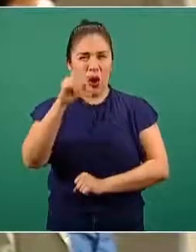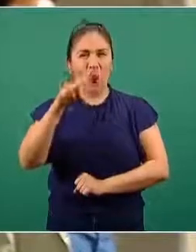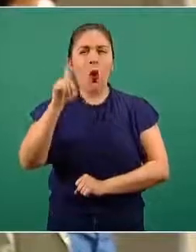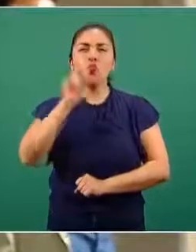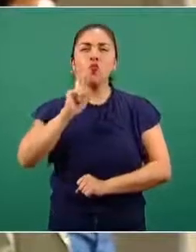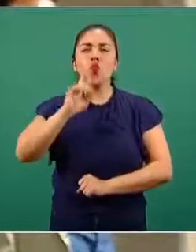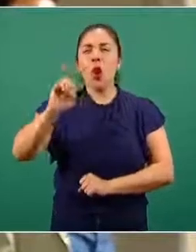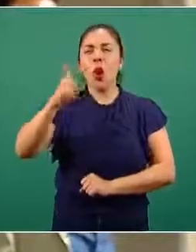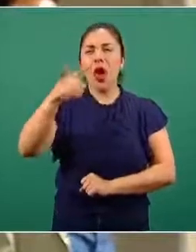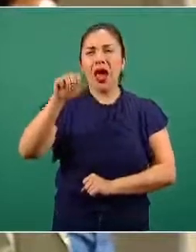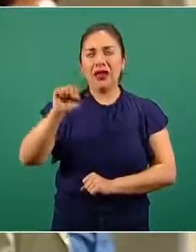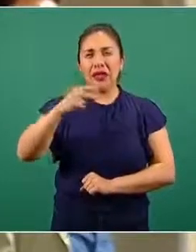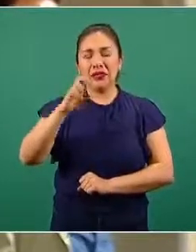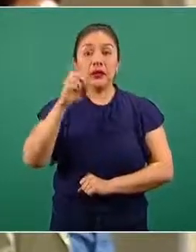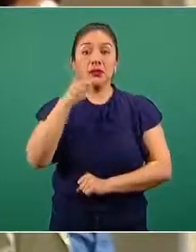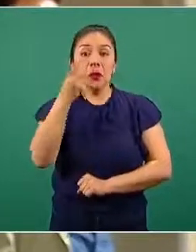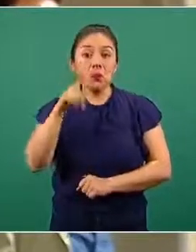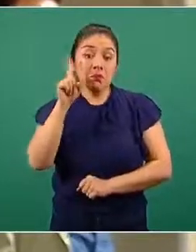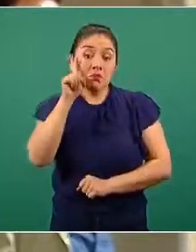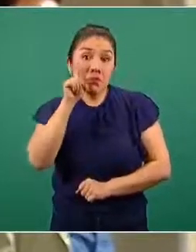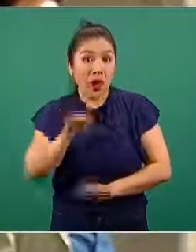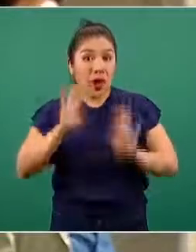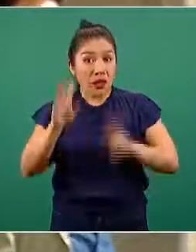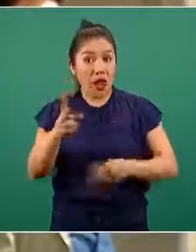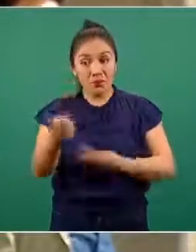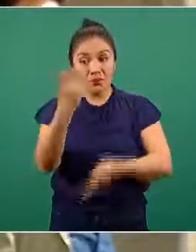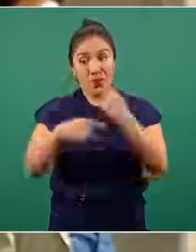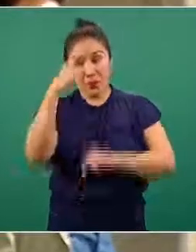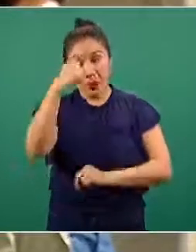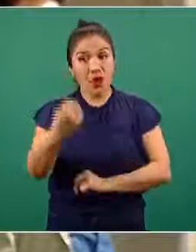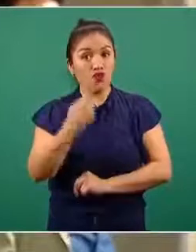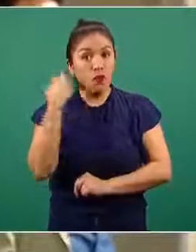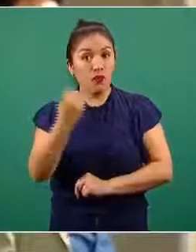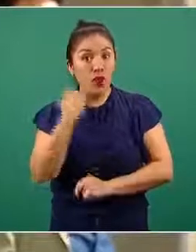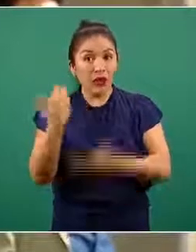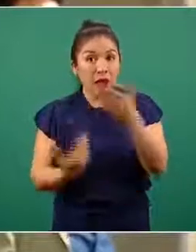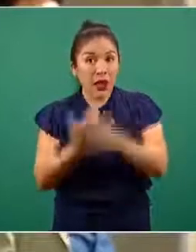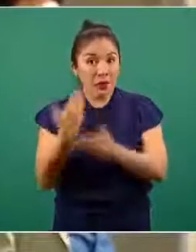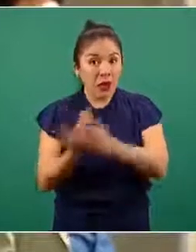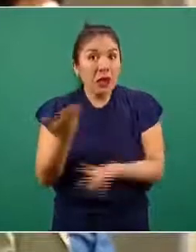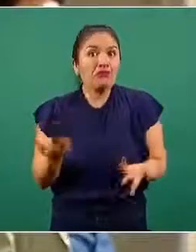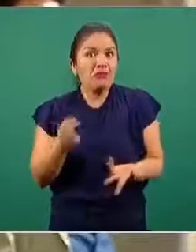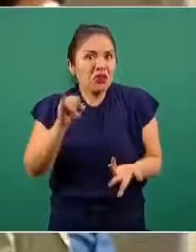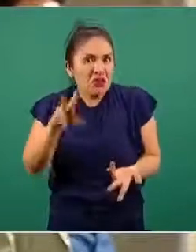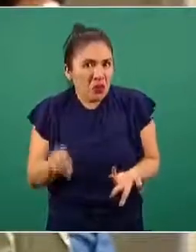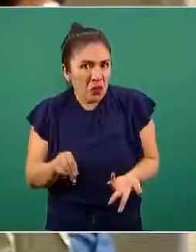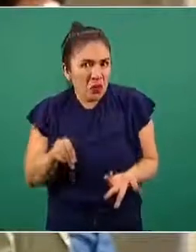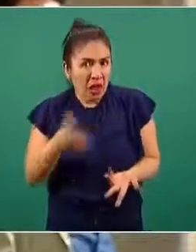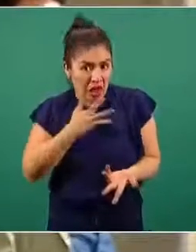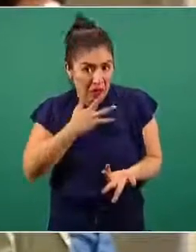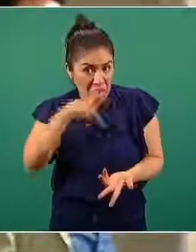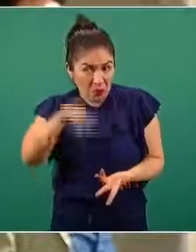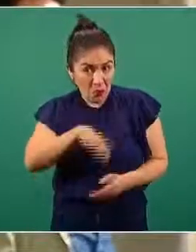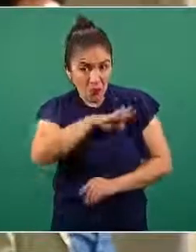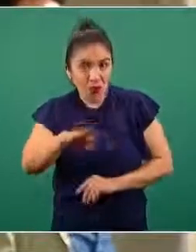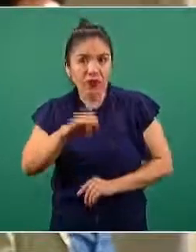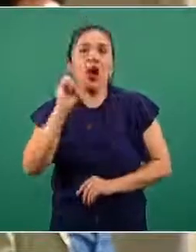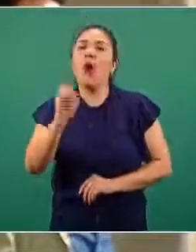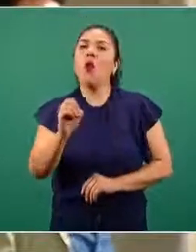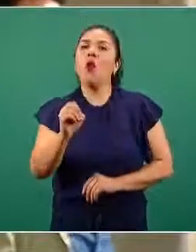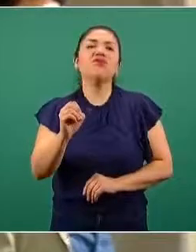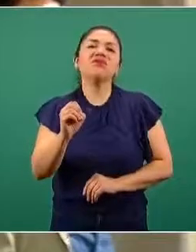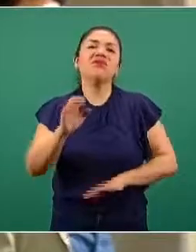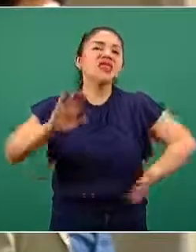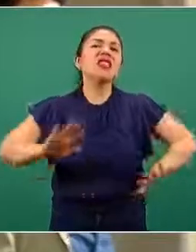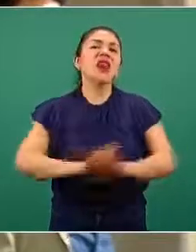Cordero, si se iba a presentar el día de mañana en la conferencia de prensa matutina. ¿Hay esa posibilidad o ya les